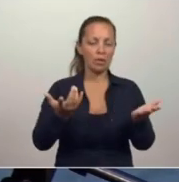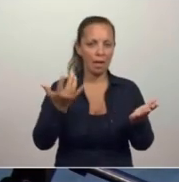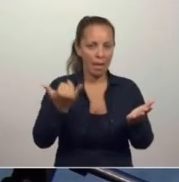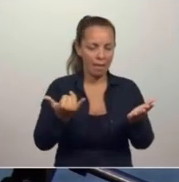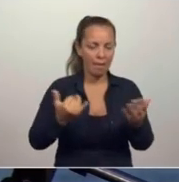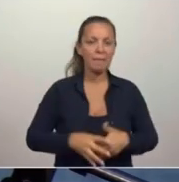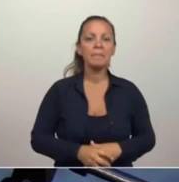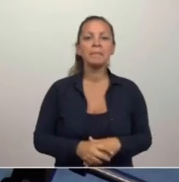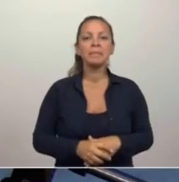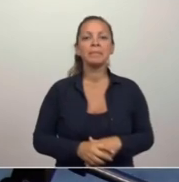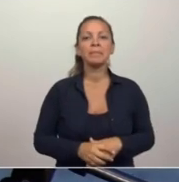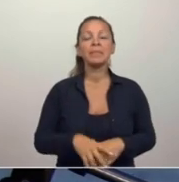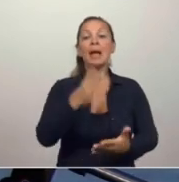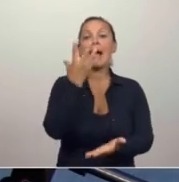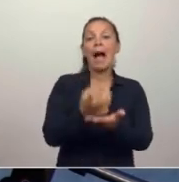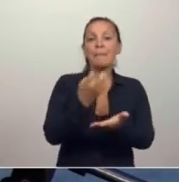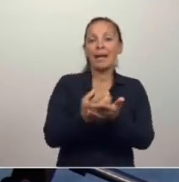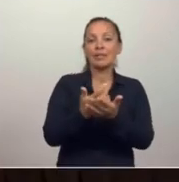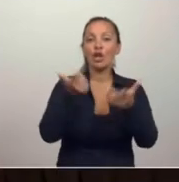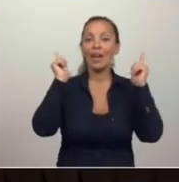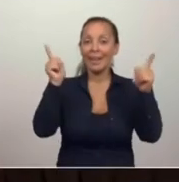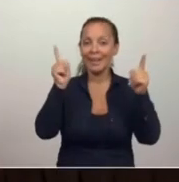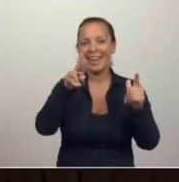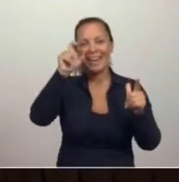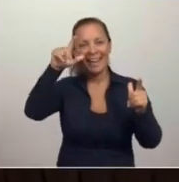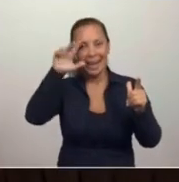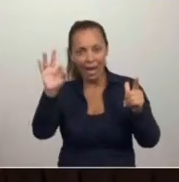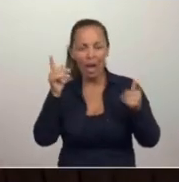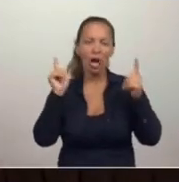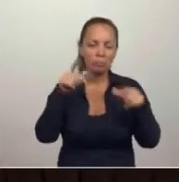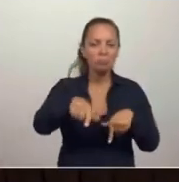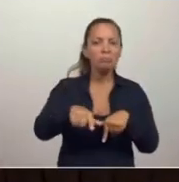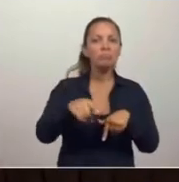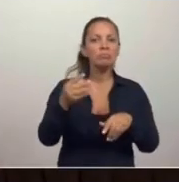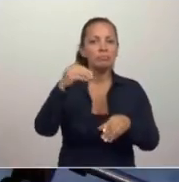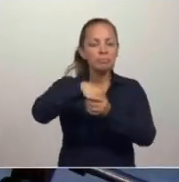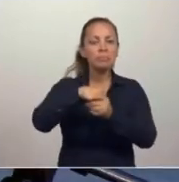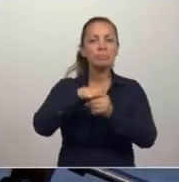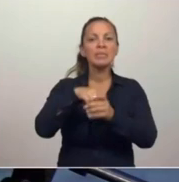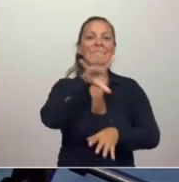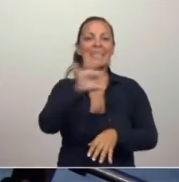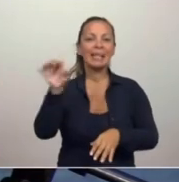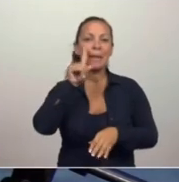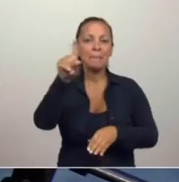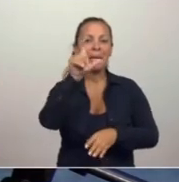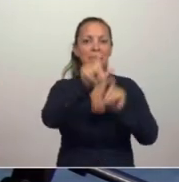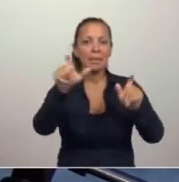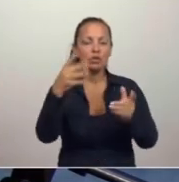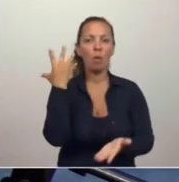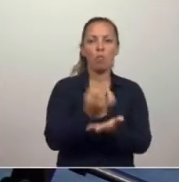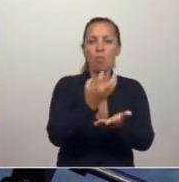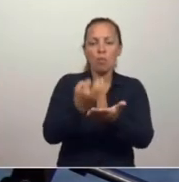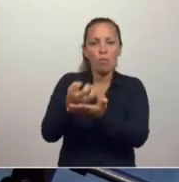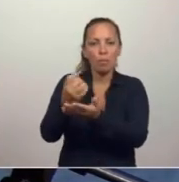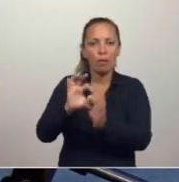Así que a través de la aplicación recreo conseguimos tener medio millón de descargas para para acceder a